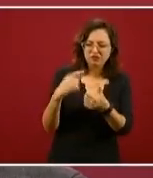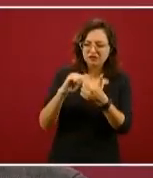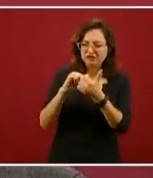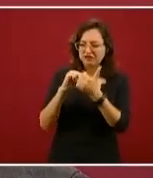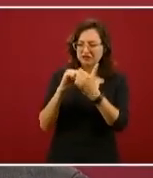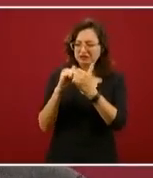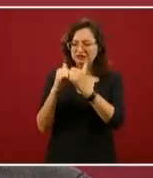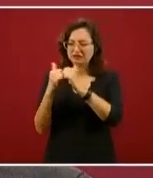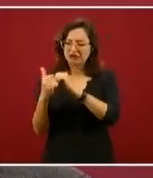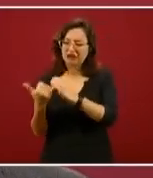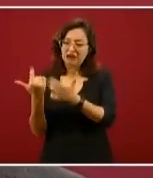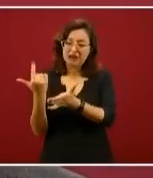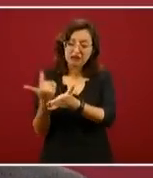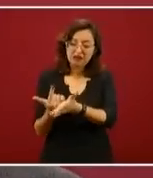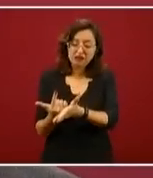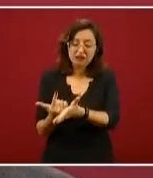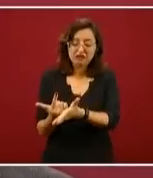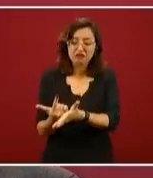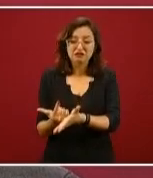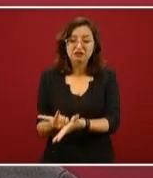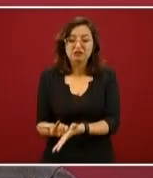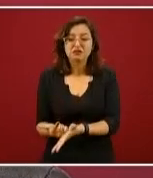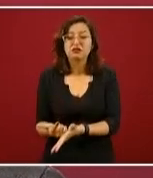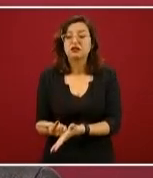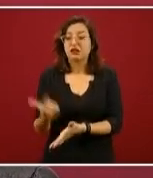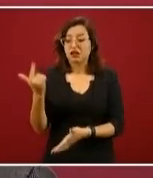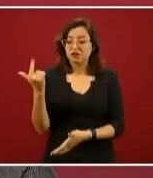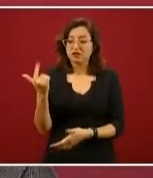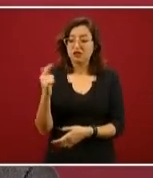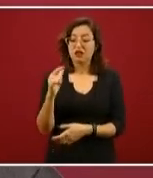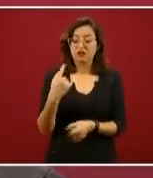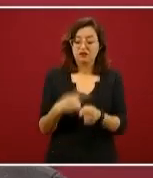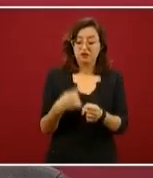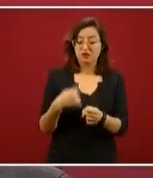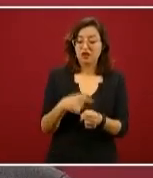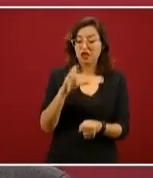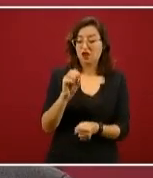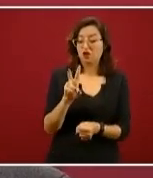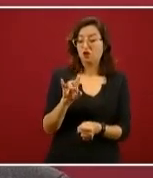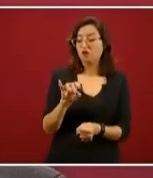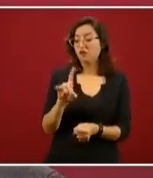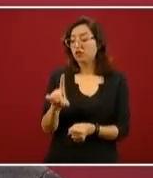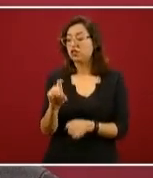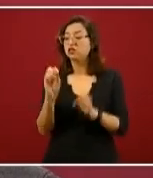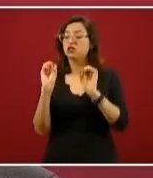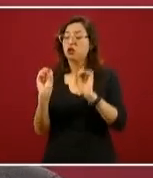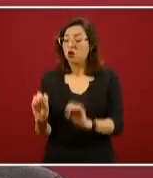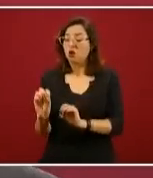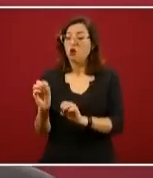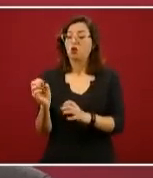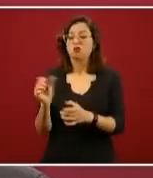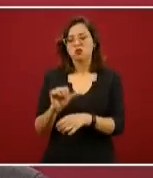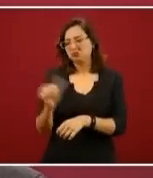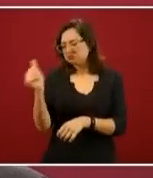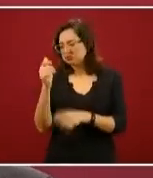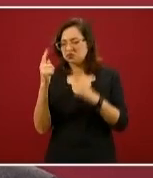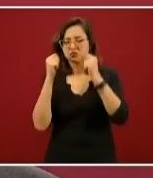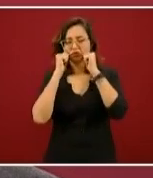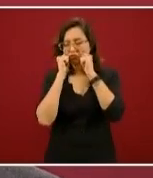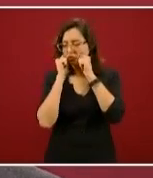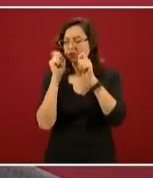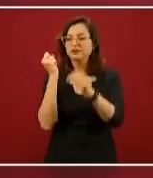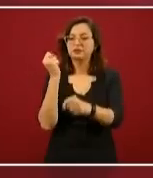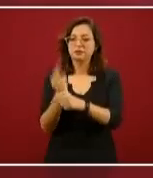complicación directamente o indirectamente relacionada con la enfermedad COVID, puedan recibir atención oportuna y puedan